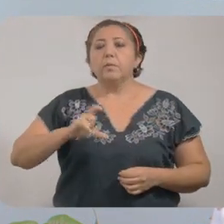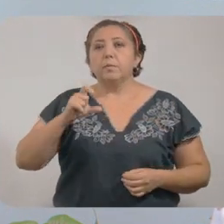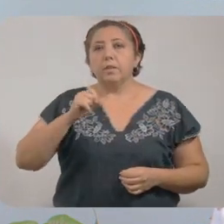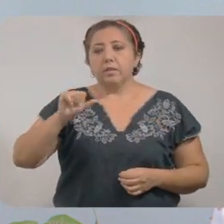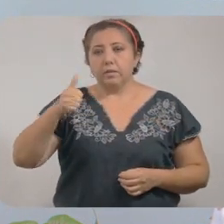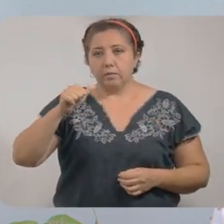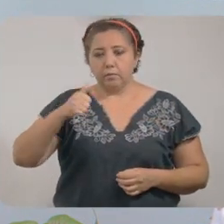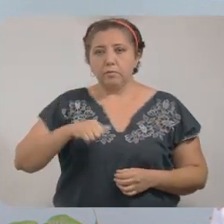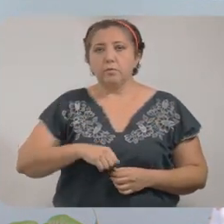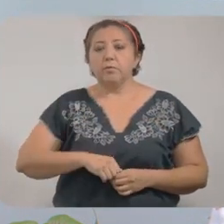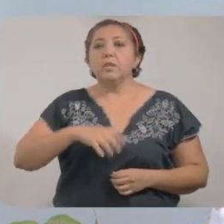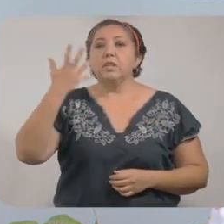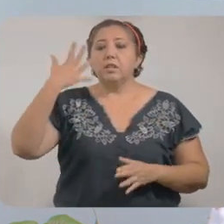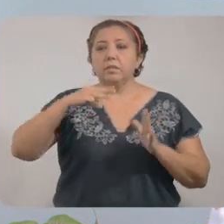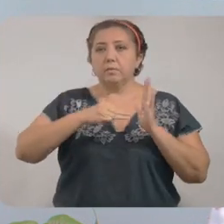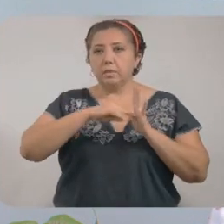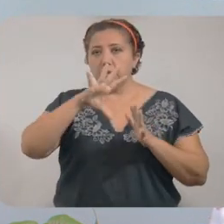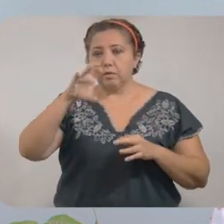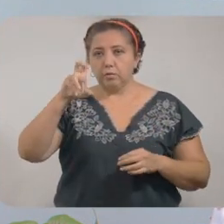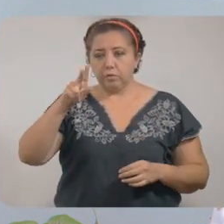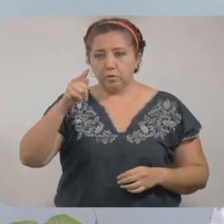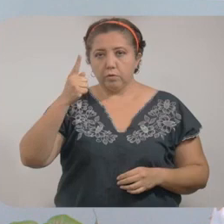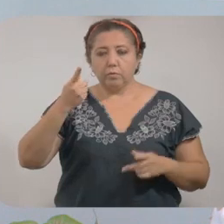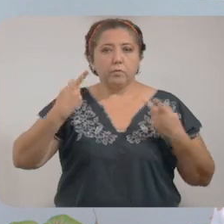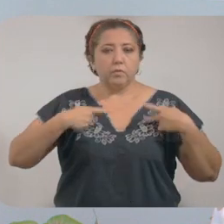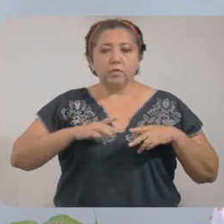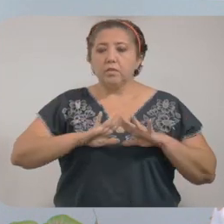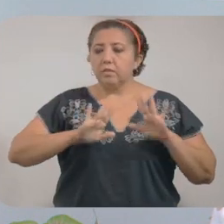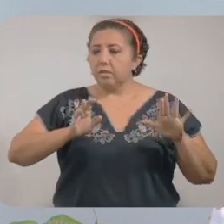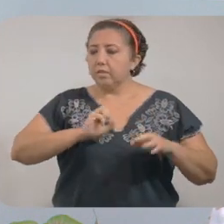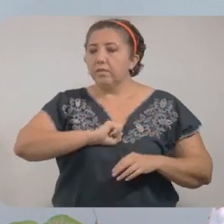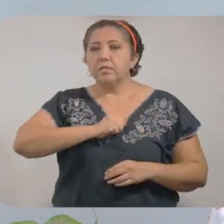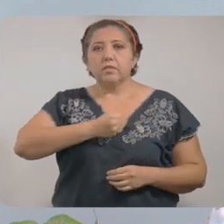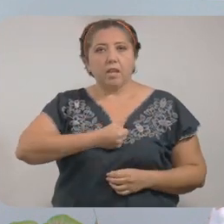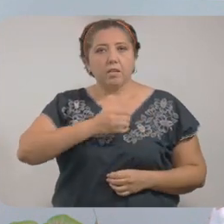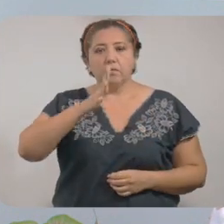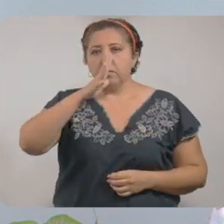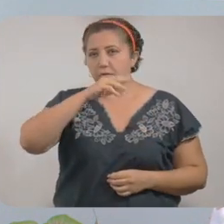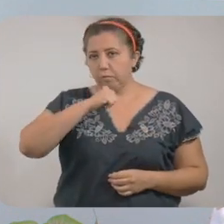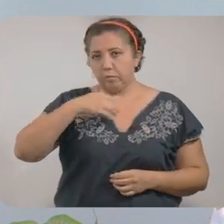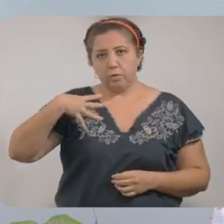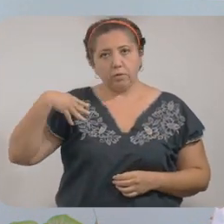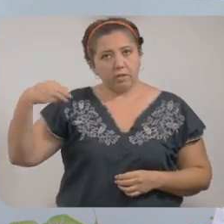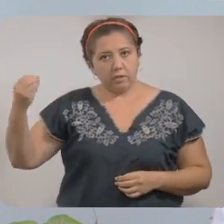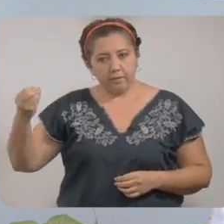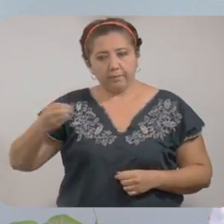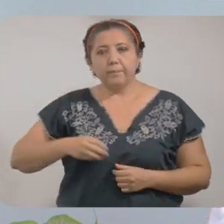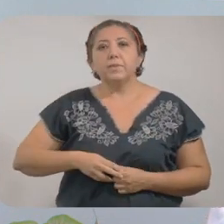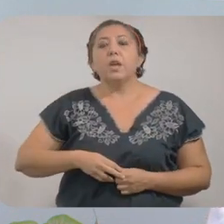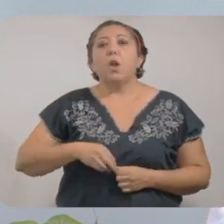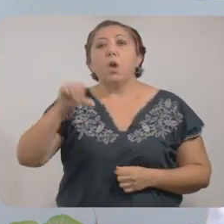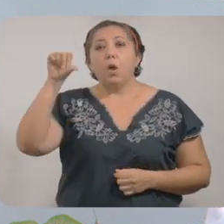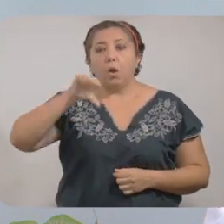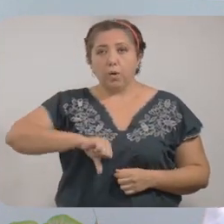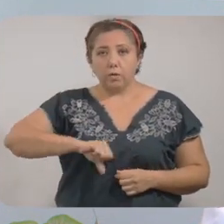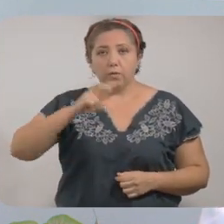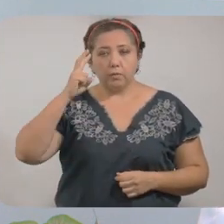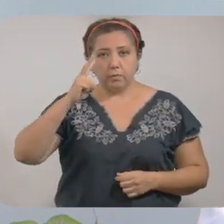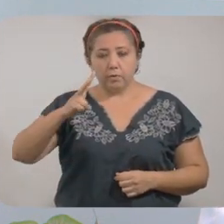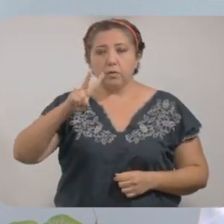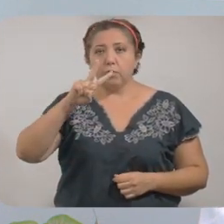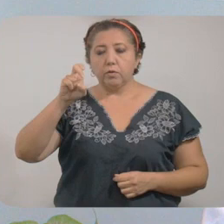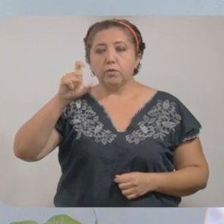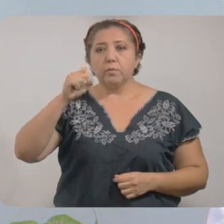20 de agosto 10 mil 581 pacientes ya se recuperaron no presentan síntomas que pueden contagiar hoy se